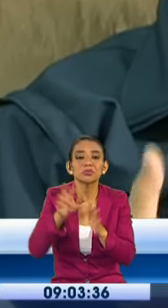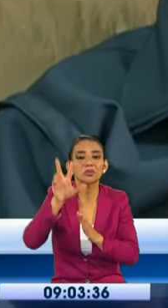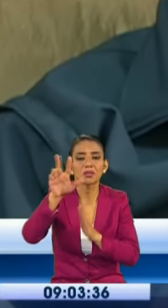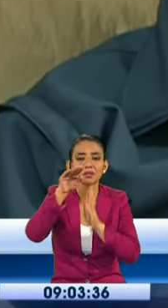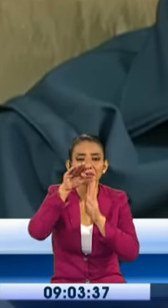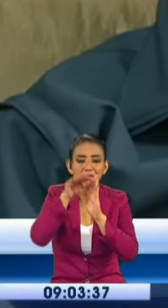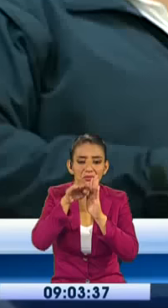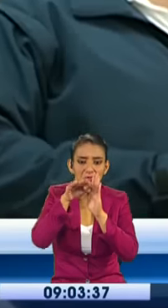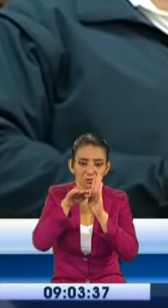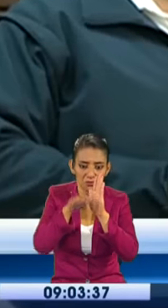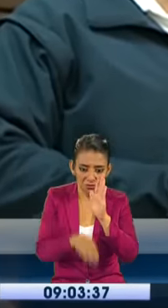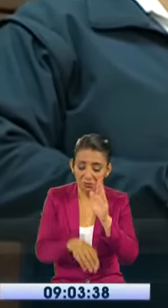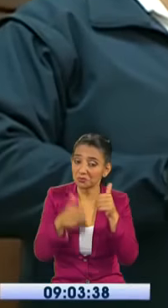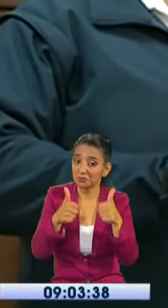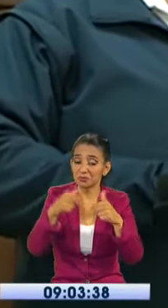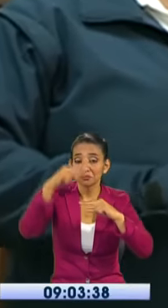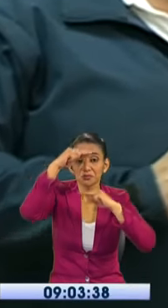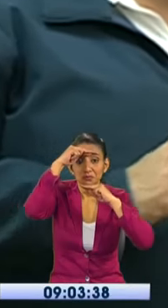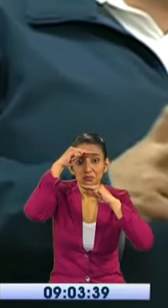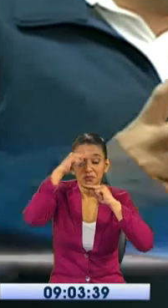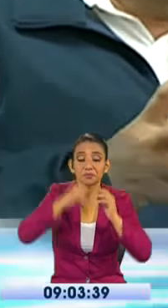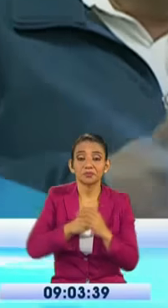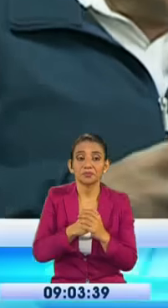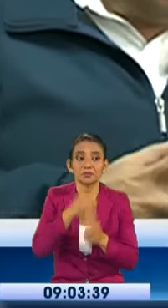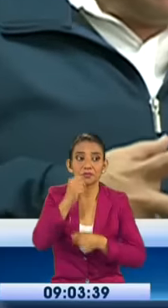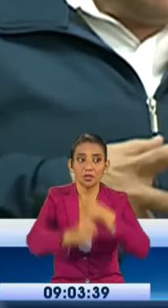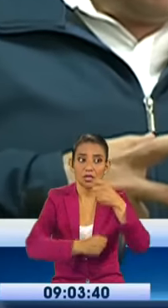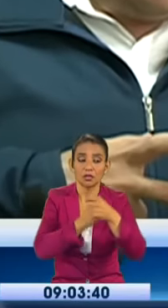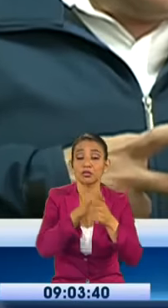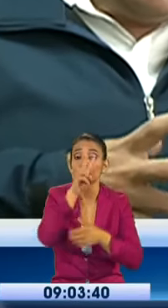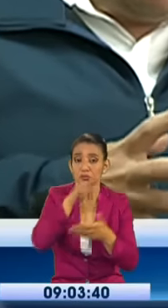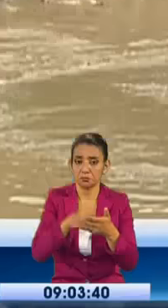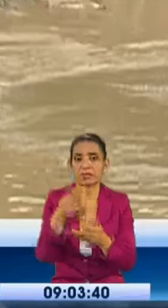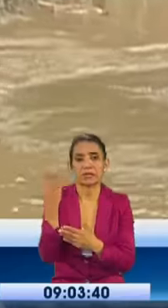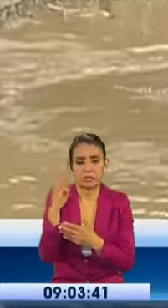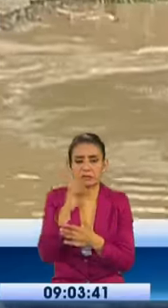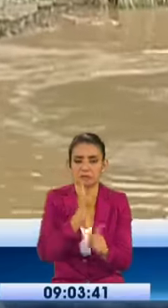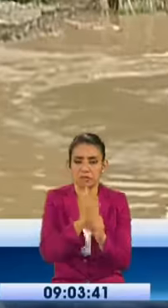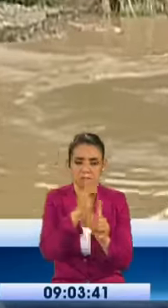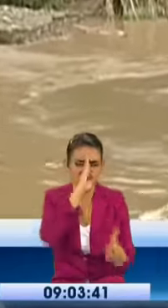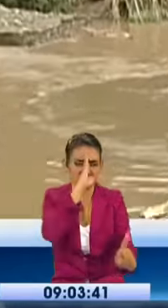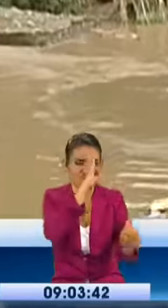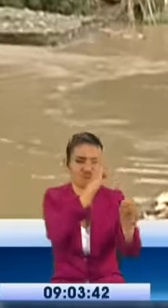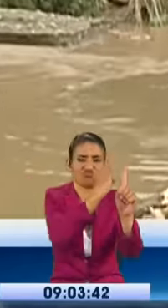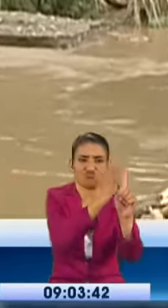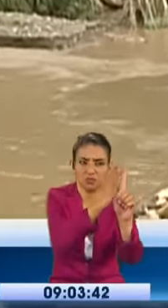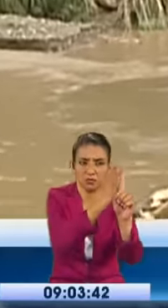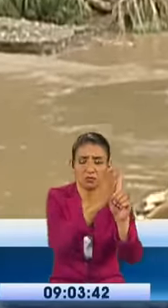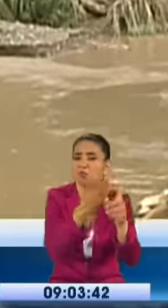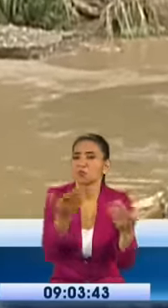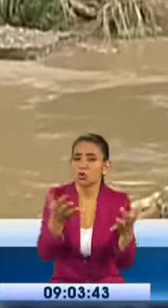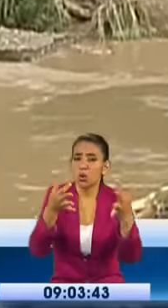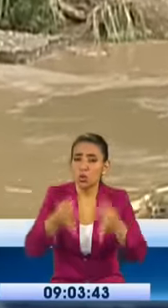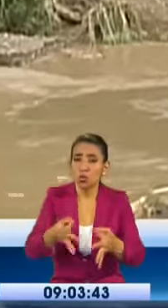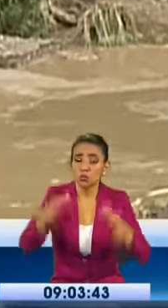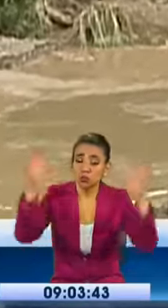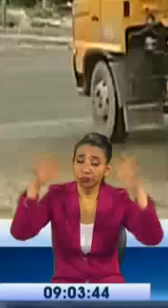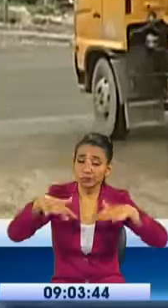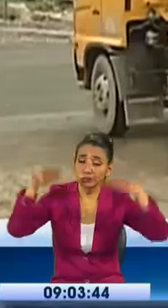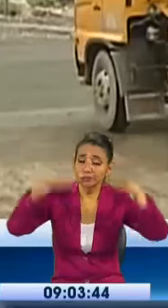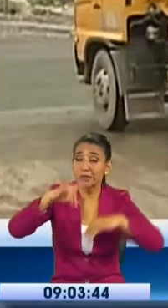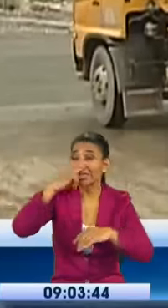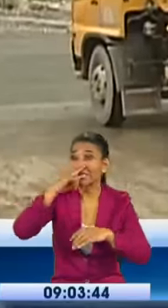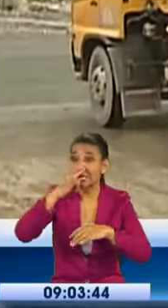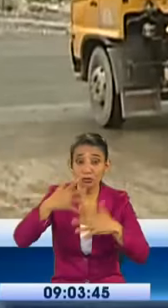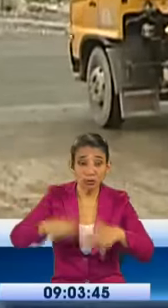son buenas noticias. Los desafíos para el 2016 son varios. Se continuará con el trabajo para aplacar el impacto del fenómeno del Niño